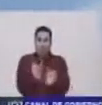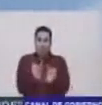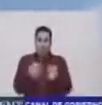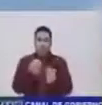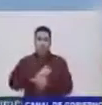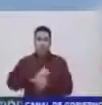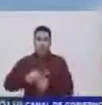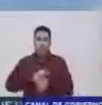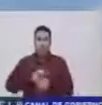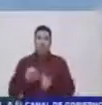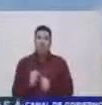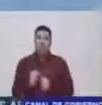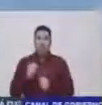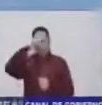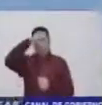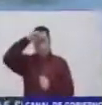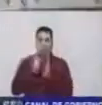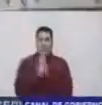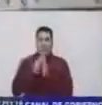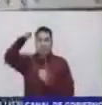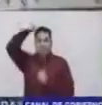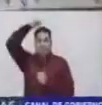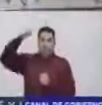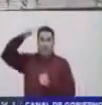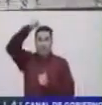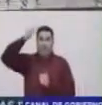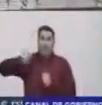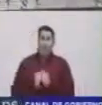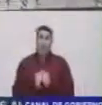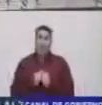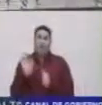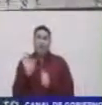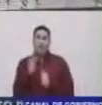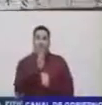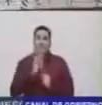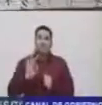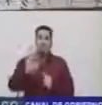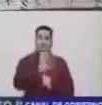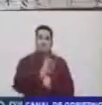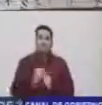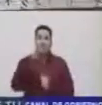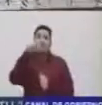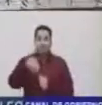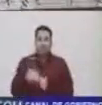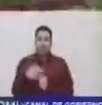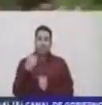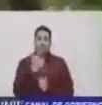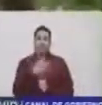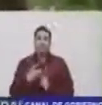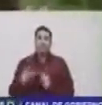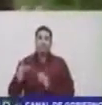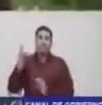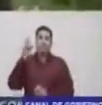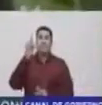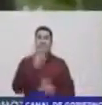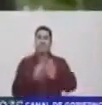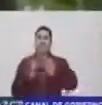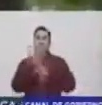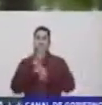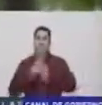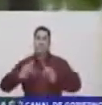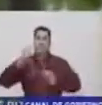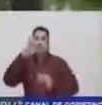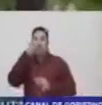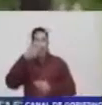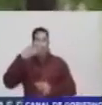gente practica en el pueblo Tutujil. En el pueblo Tutujil se practica estas artes, que es